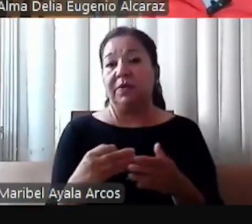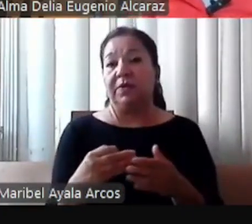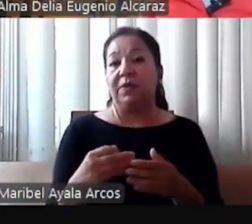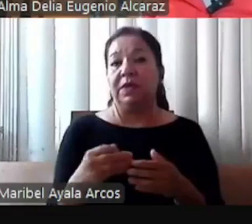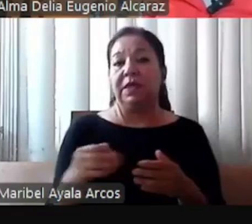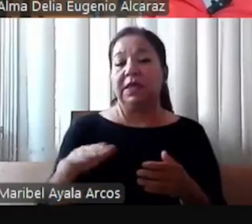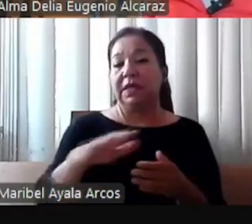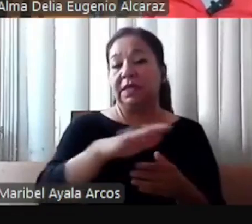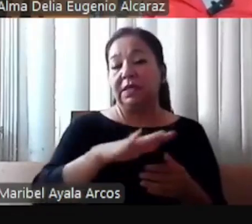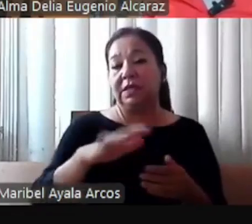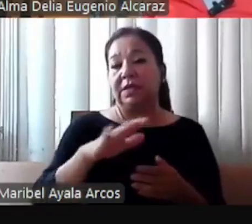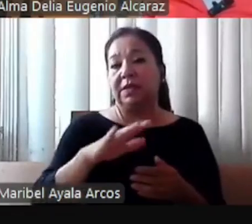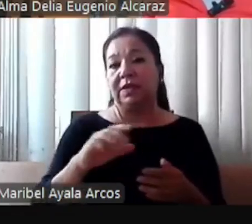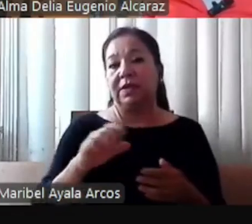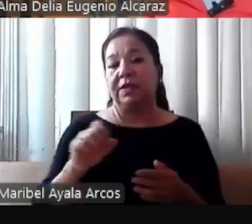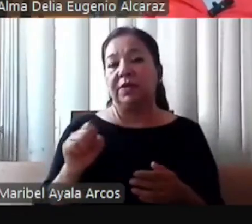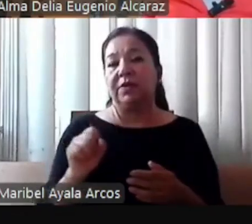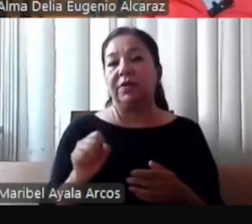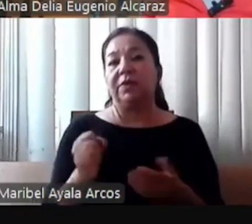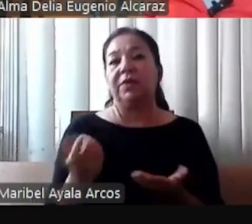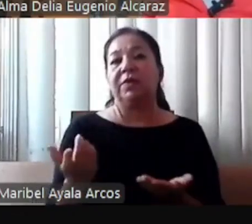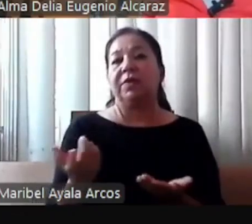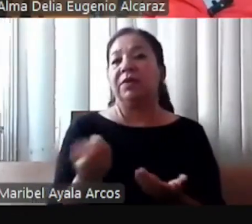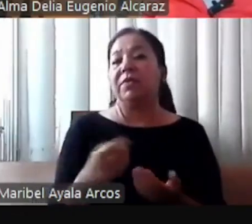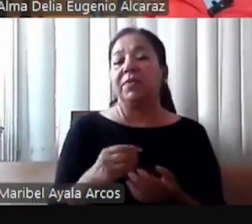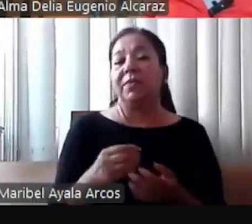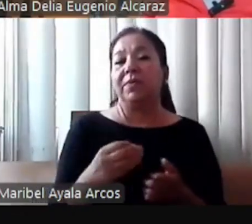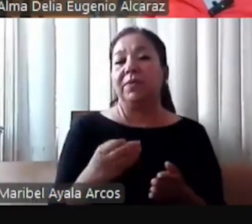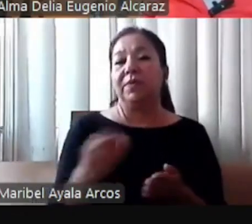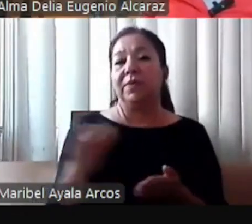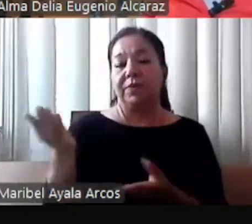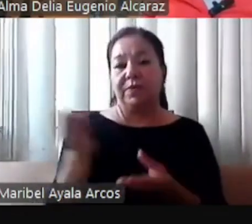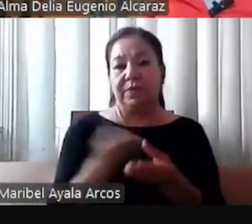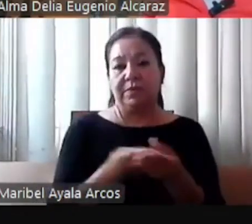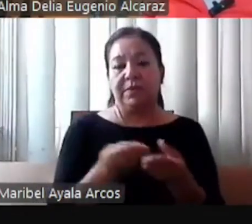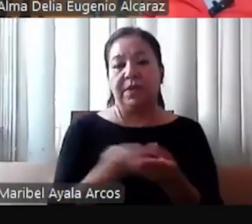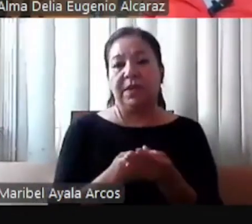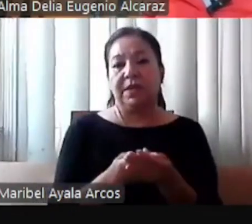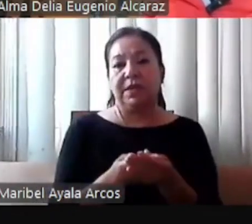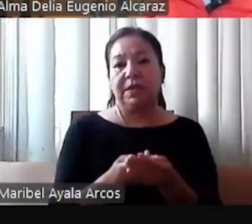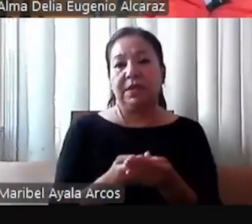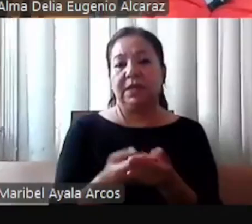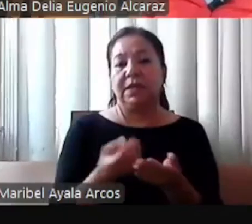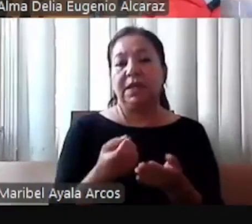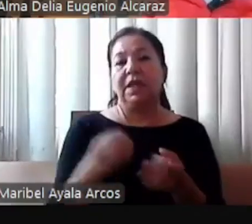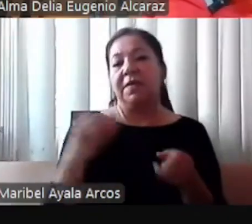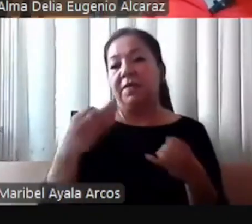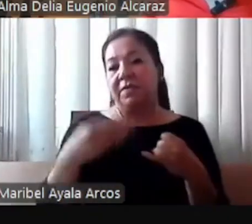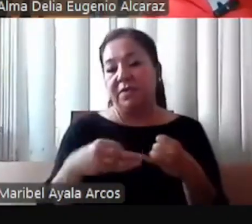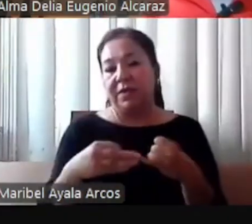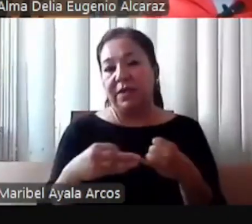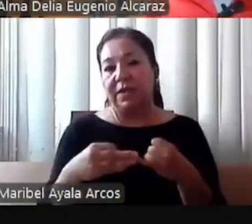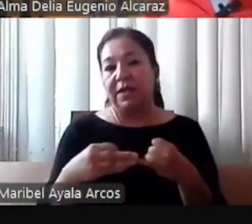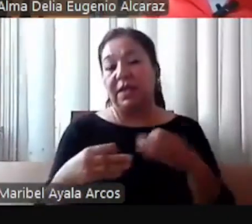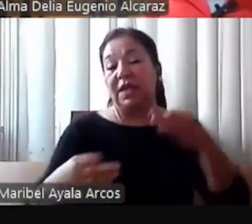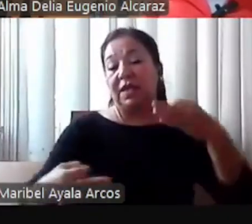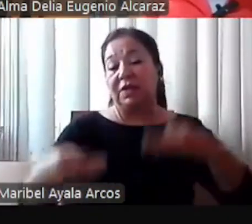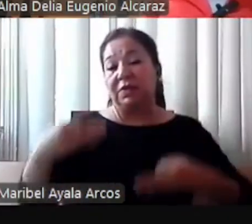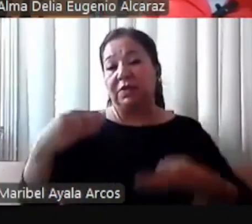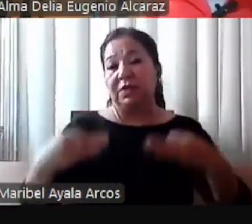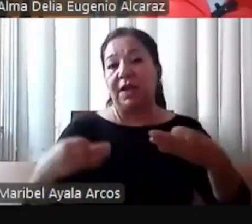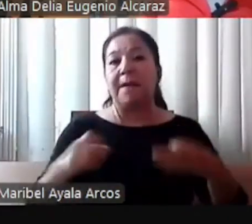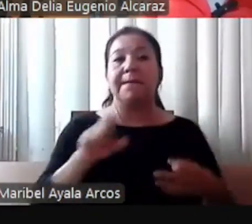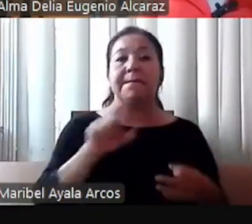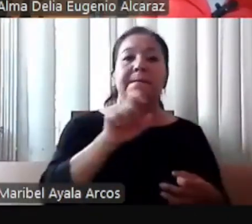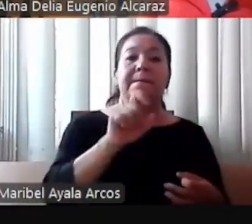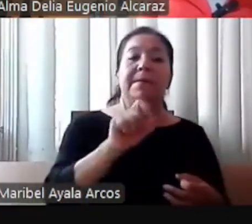sería insuficiente para alcanzar su pretensión final. Lo anterior, toda vez que en la sentencia del 26 de febrero